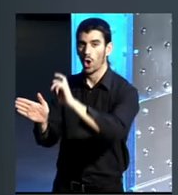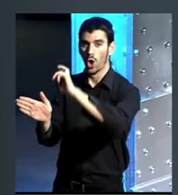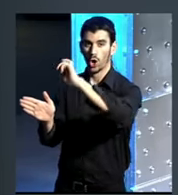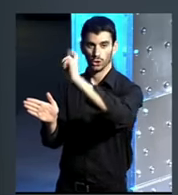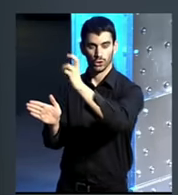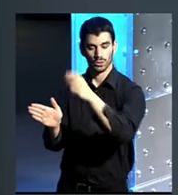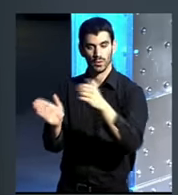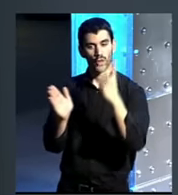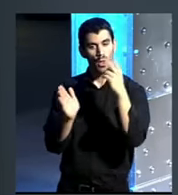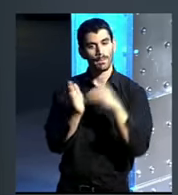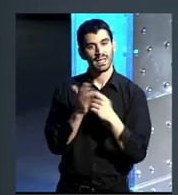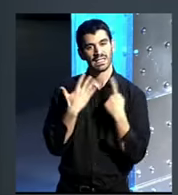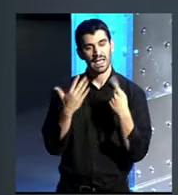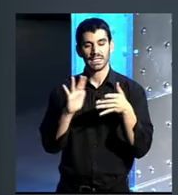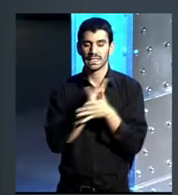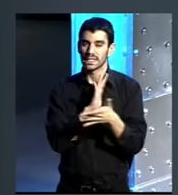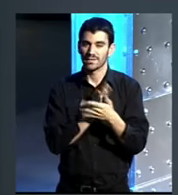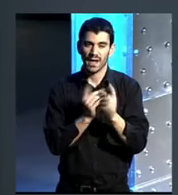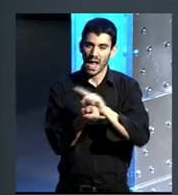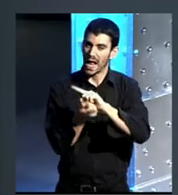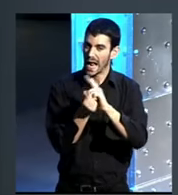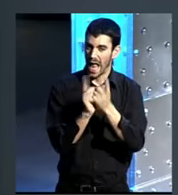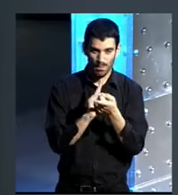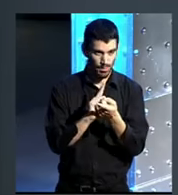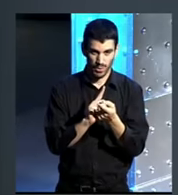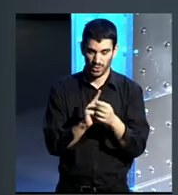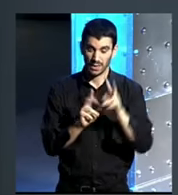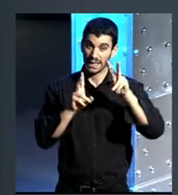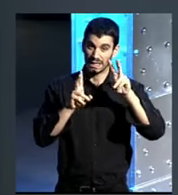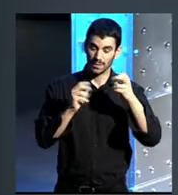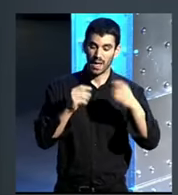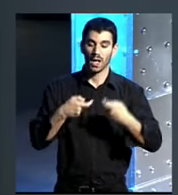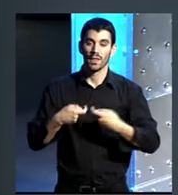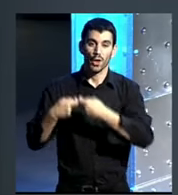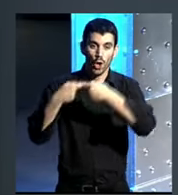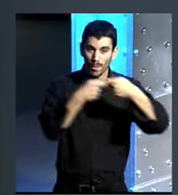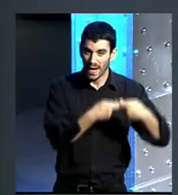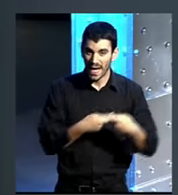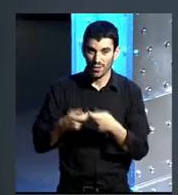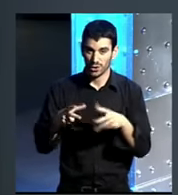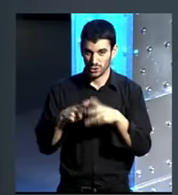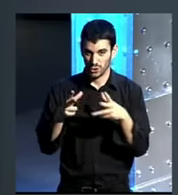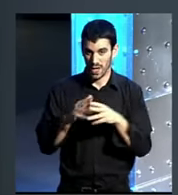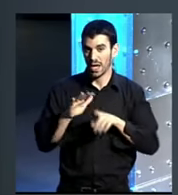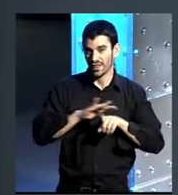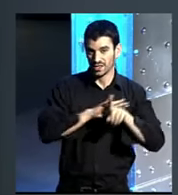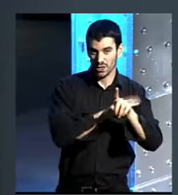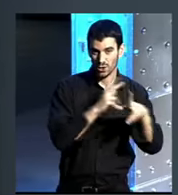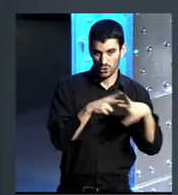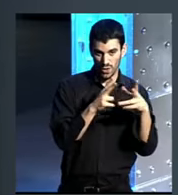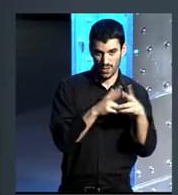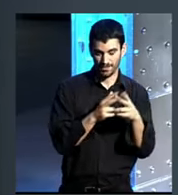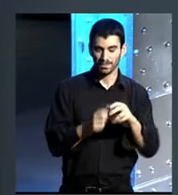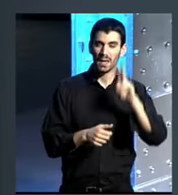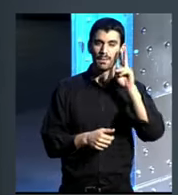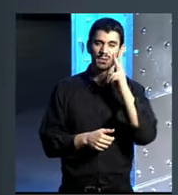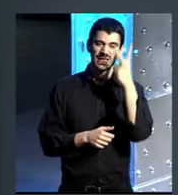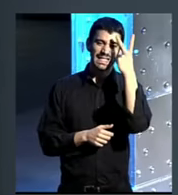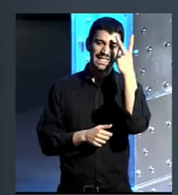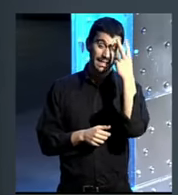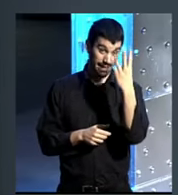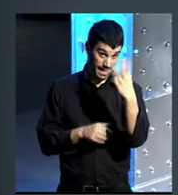fecha clave en la historia de la cooperación al desarrollo y de la acción social. 3 eventos simbólicos marcan el